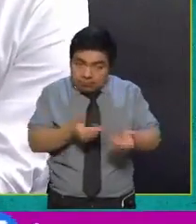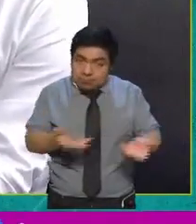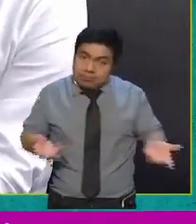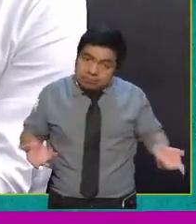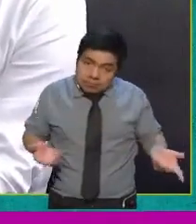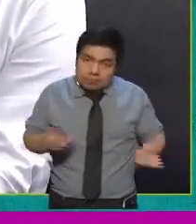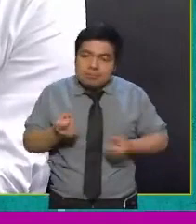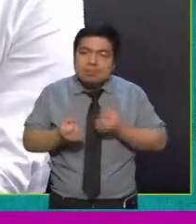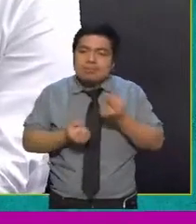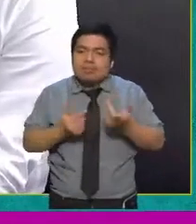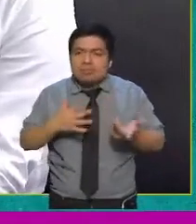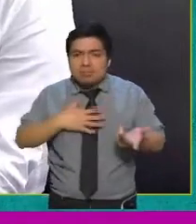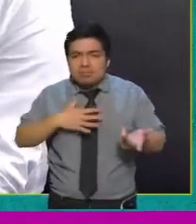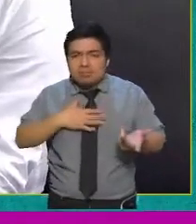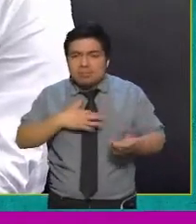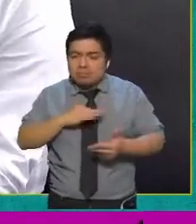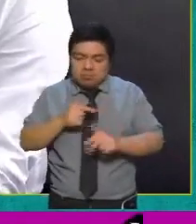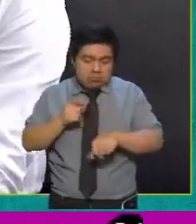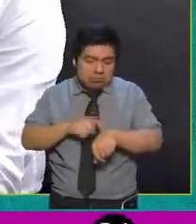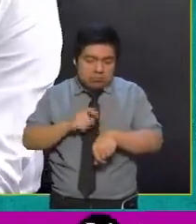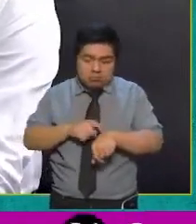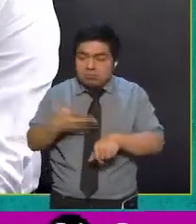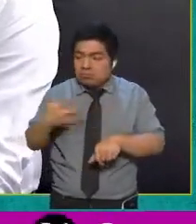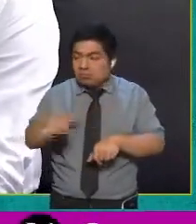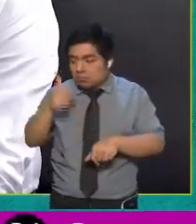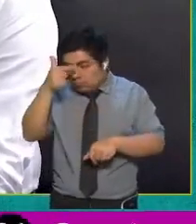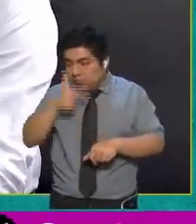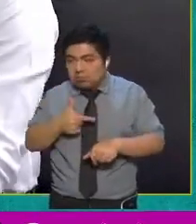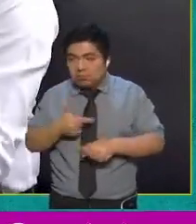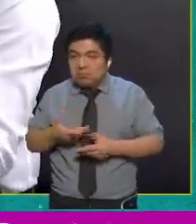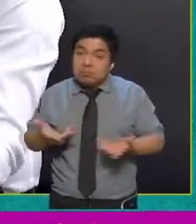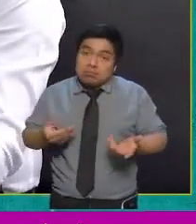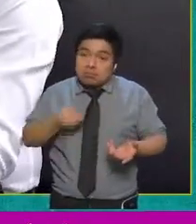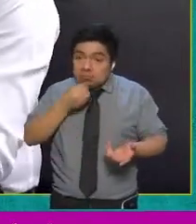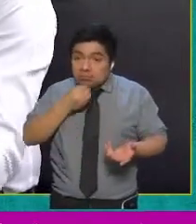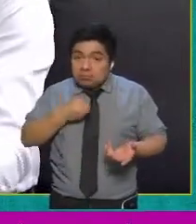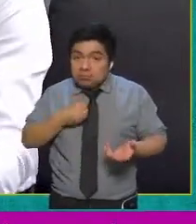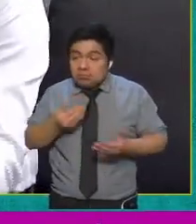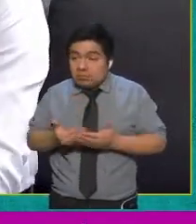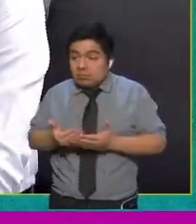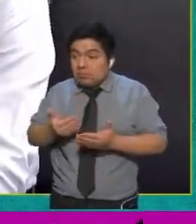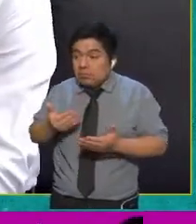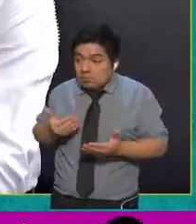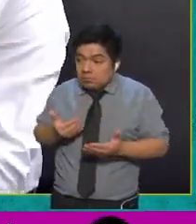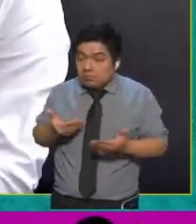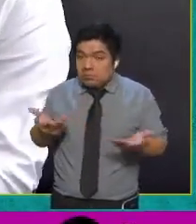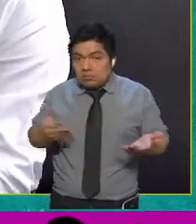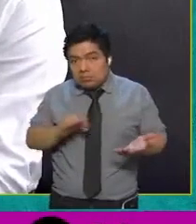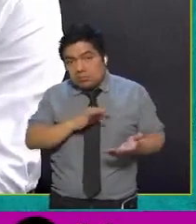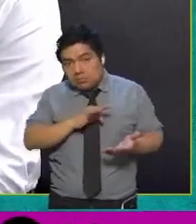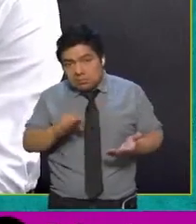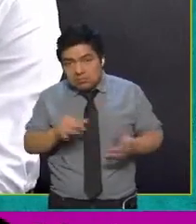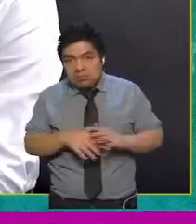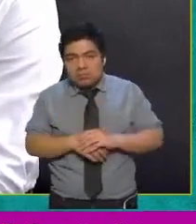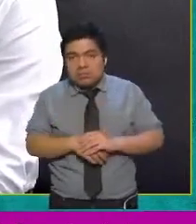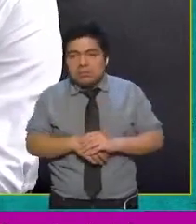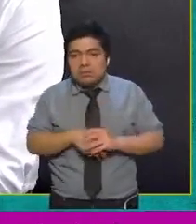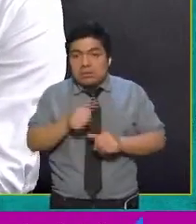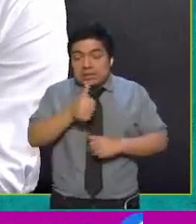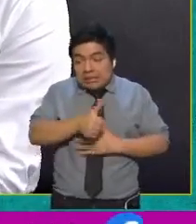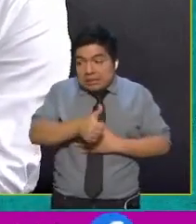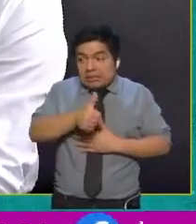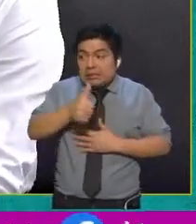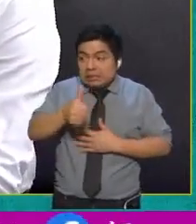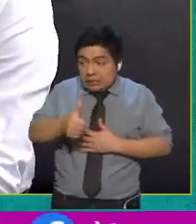Pues hay mucha gente que dice Oye yo puedo hasta las 10 de la noche y pues se tienen que rifar pero si pueden antes y les facilitan un horario es uno por uno